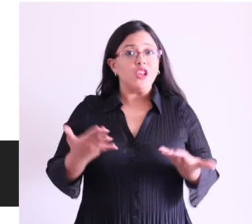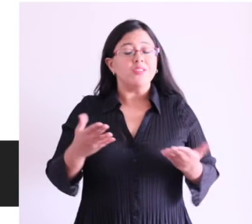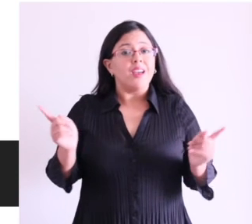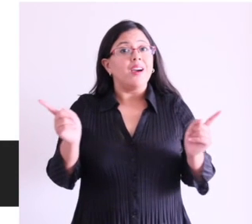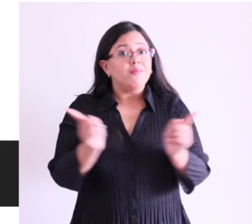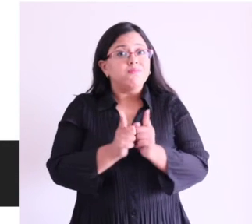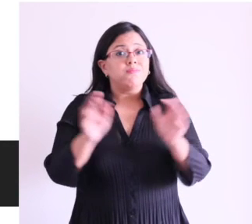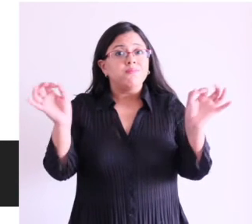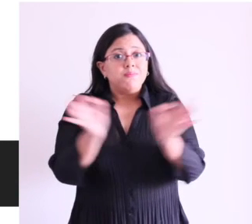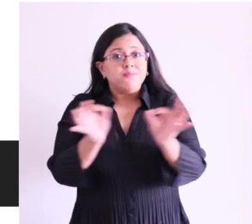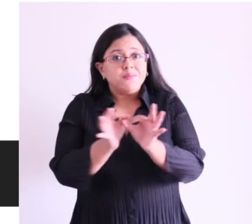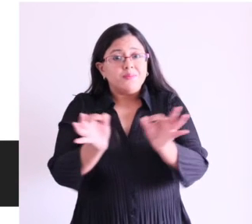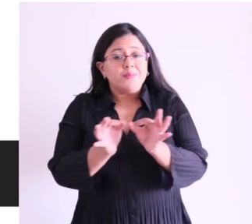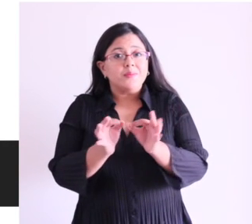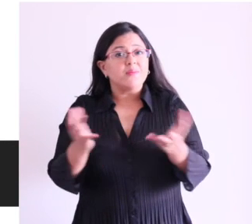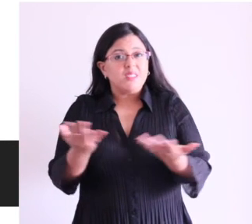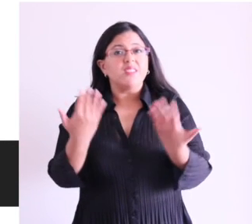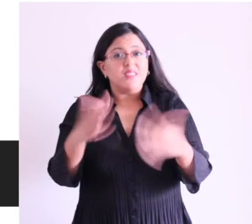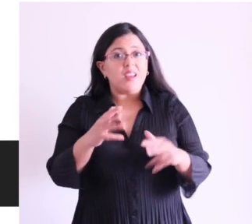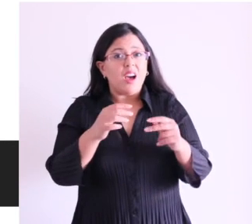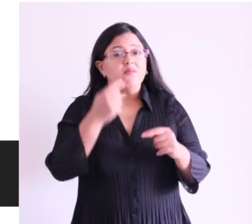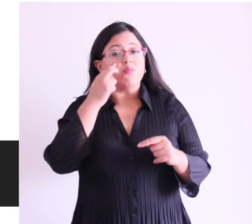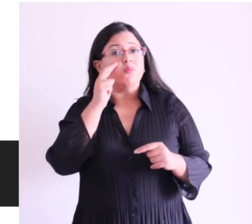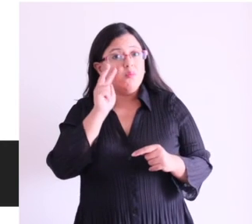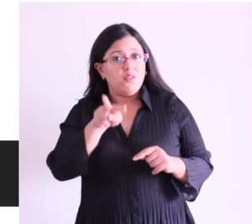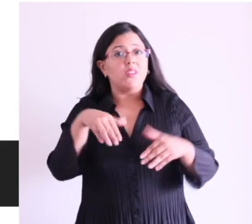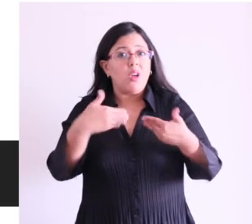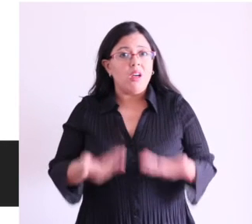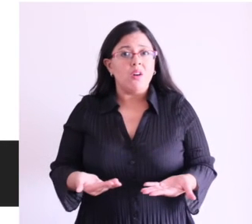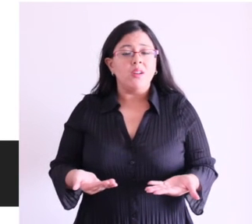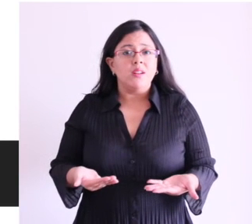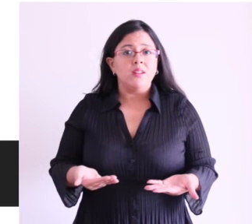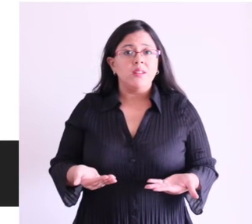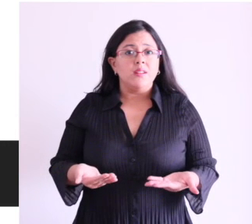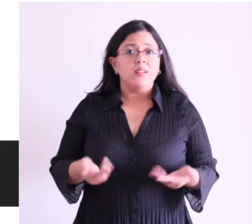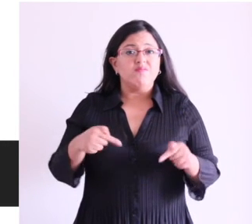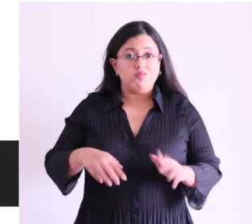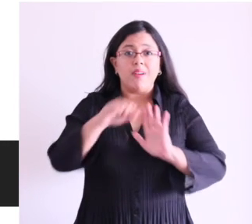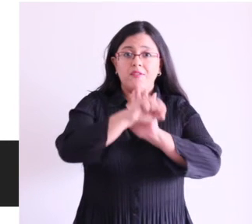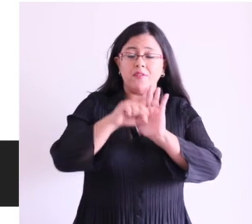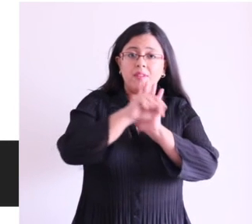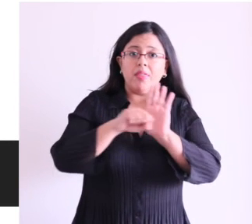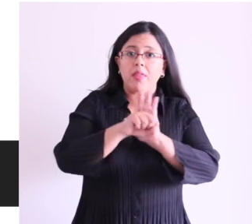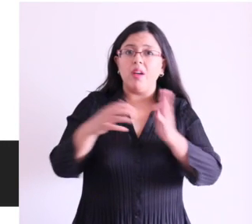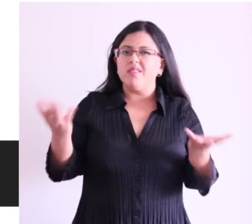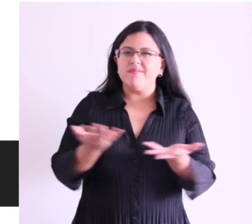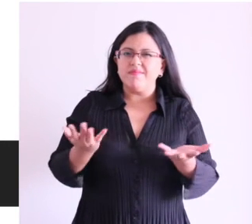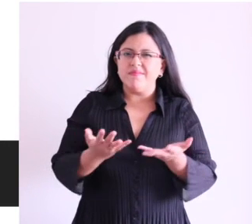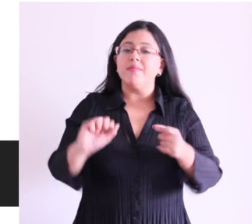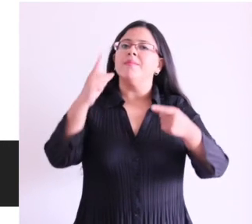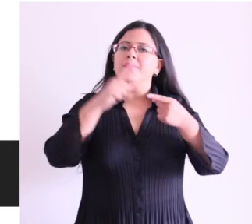En resumen, lo que nosotros hemos analizado en esta cápsula es: 1. El derecho